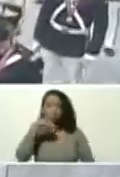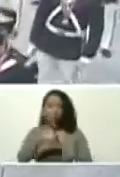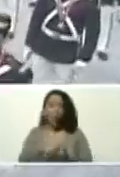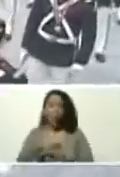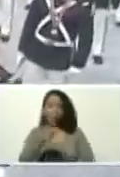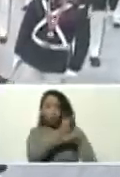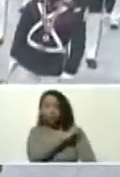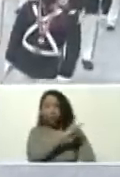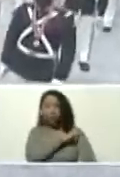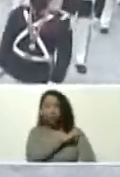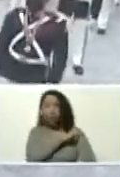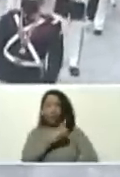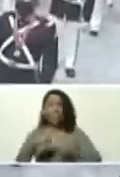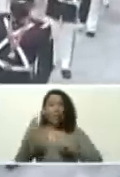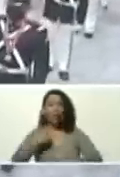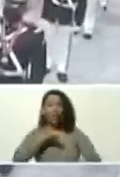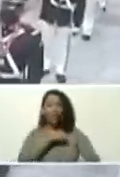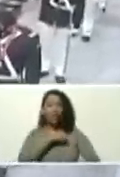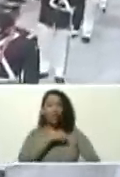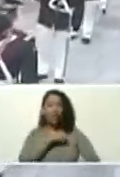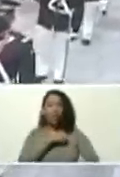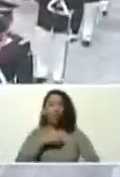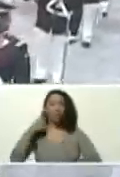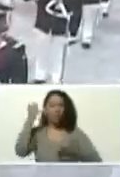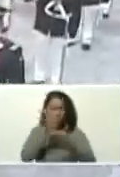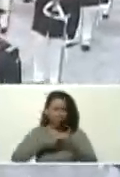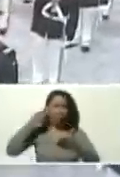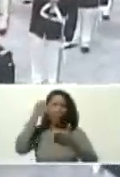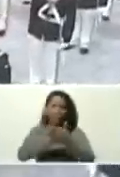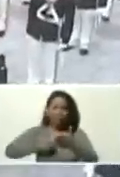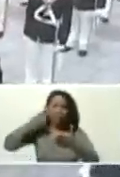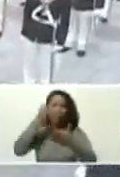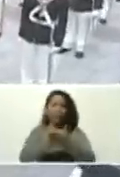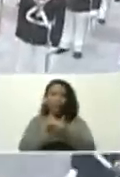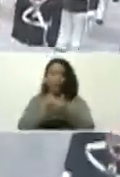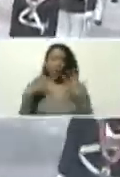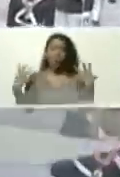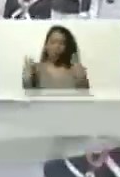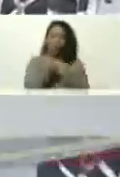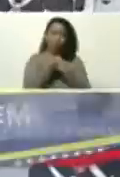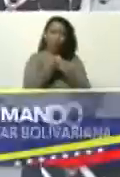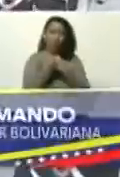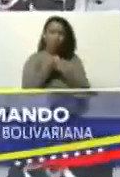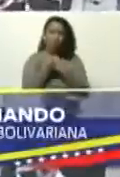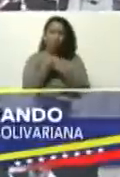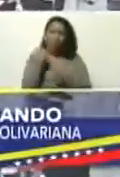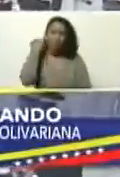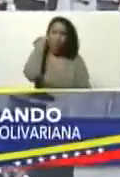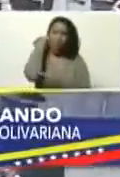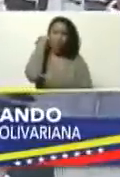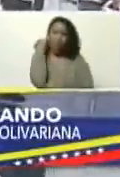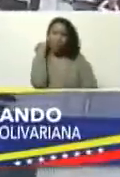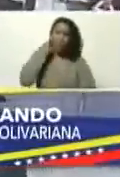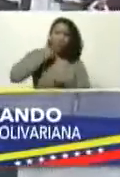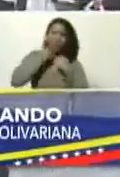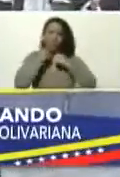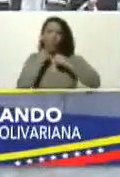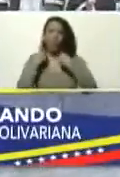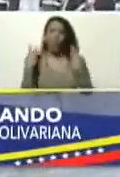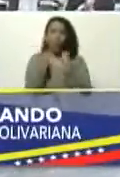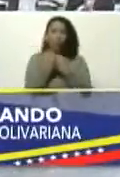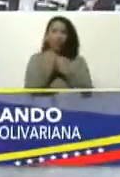pero nosotros hemos luchado hombro a hombro, codo a codo, y también